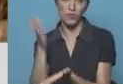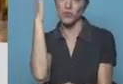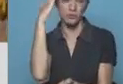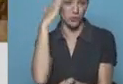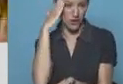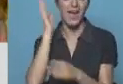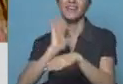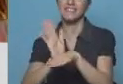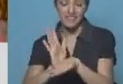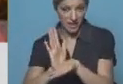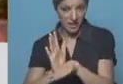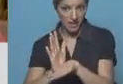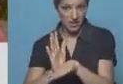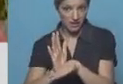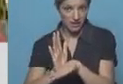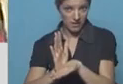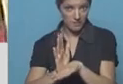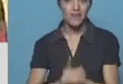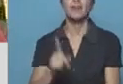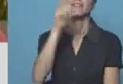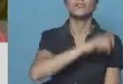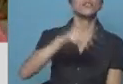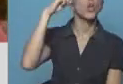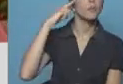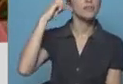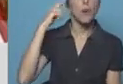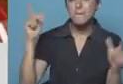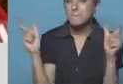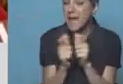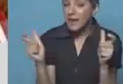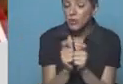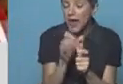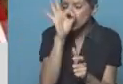el cine, y hablaba de 199 películas. Nunca